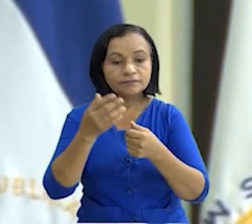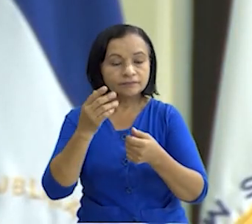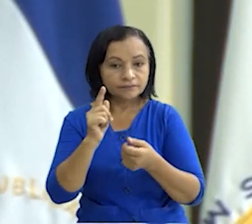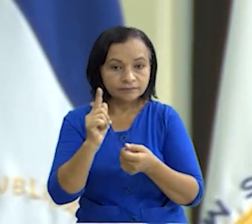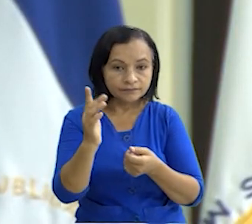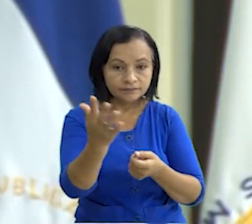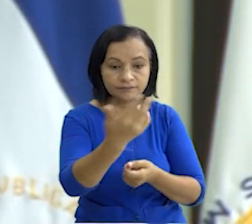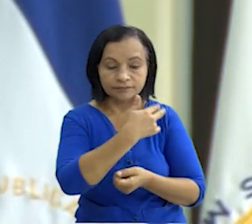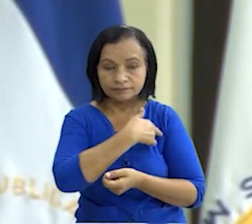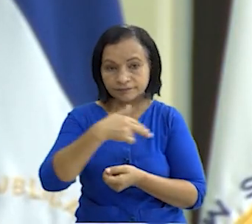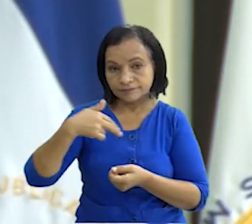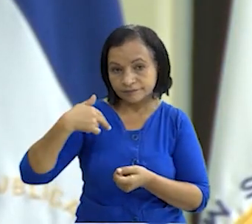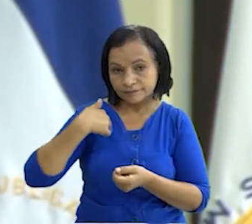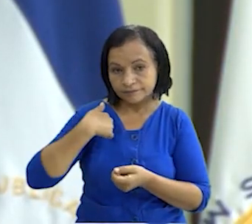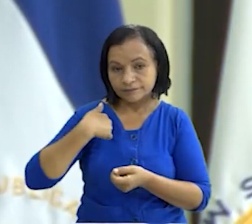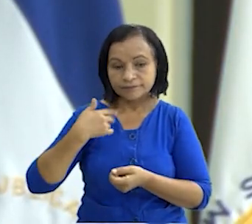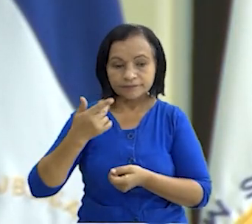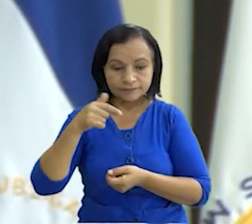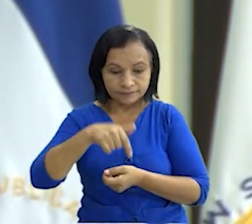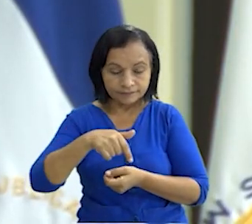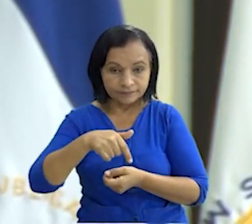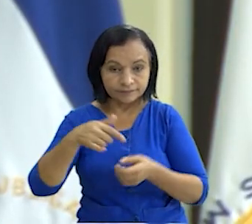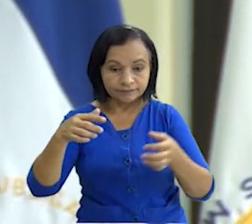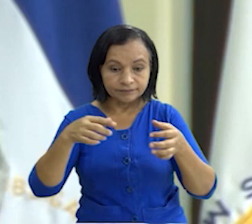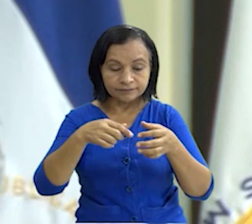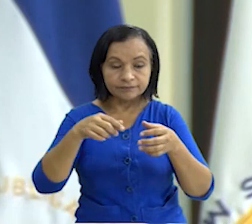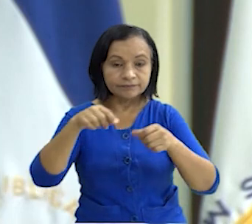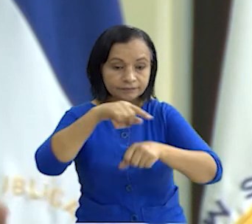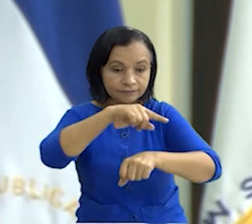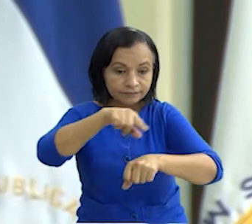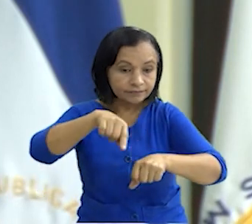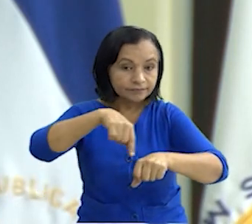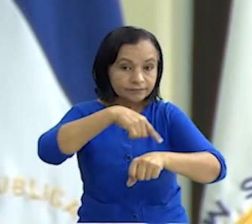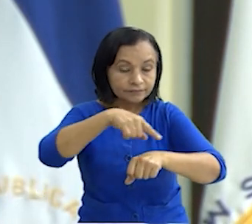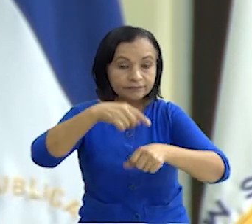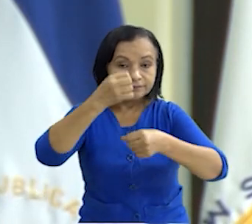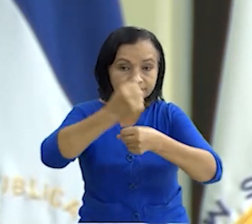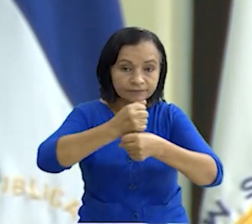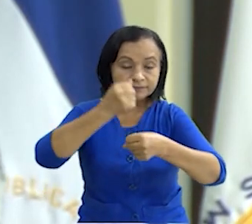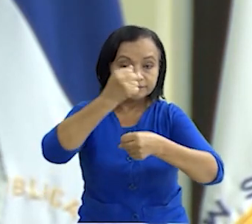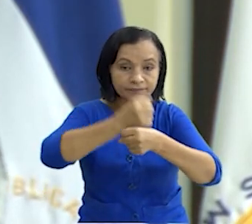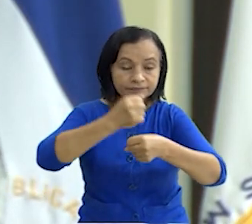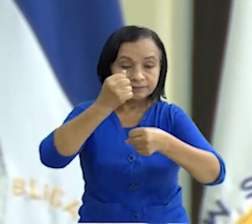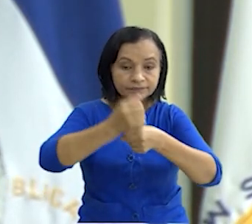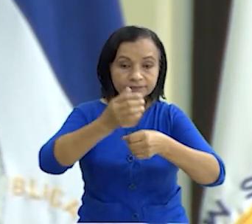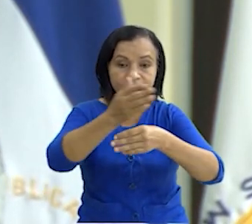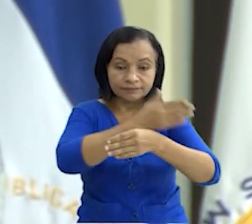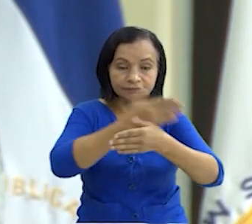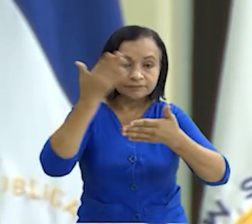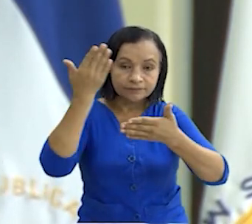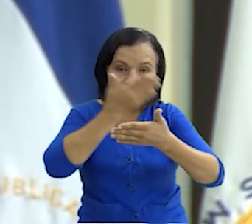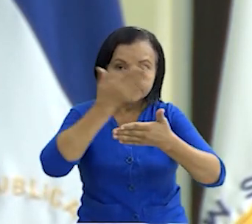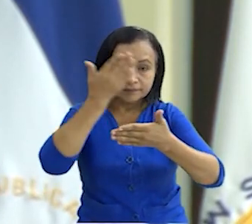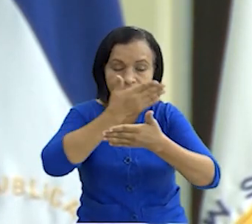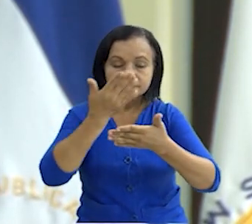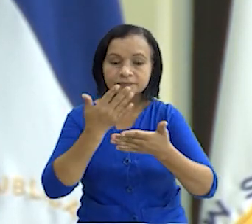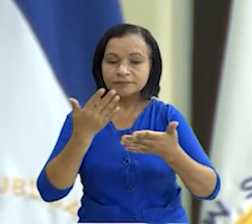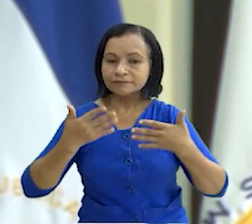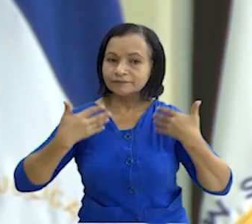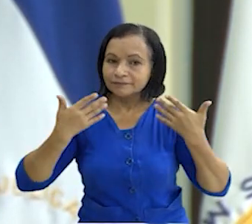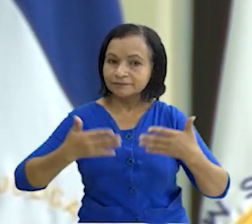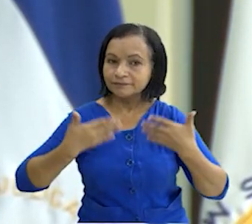sido tenerlos en estas horas, en este trabajo arduo de formación, un enorme